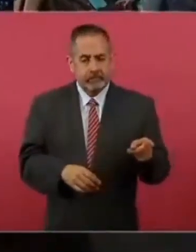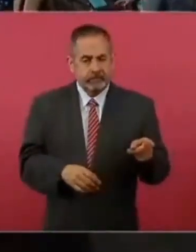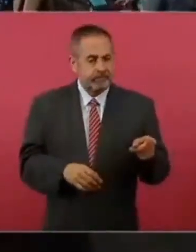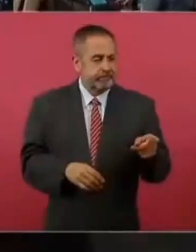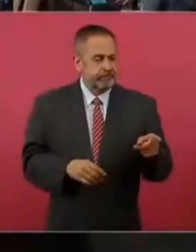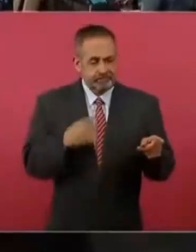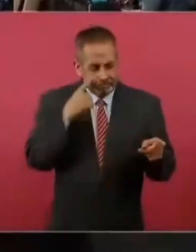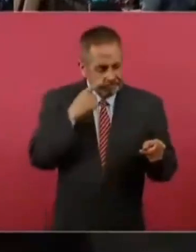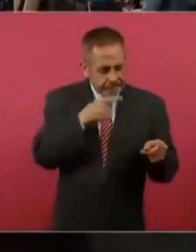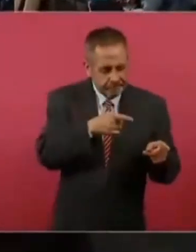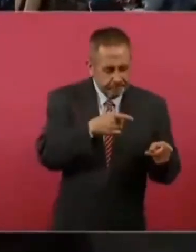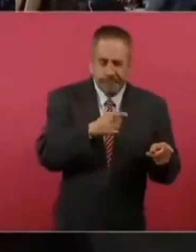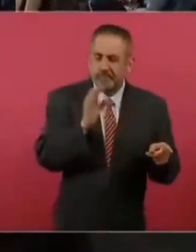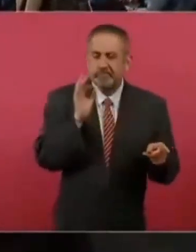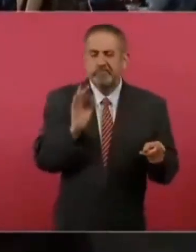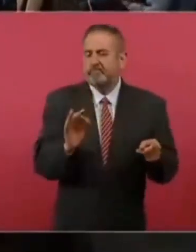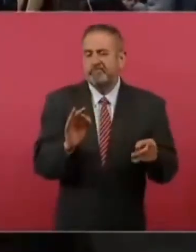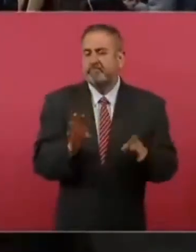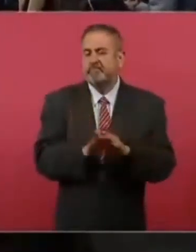aplica acá